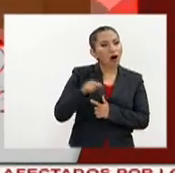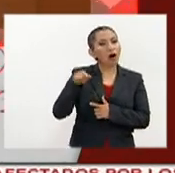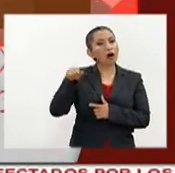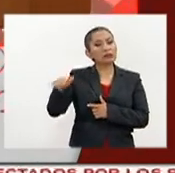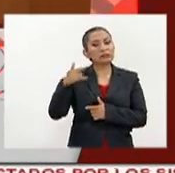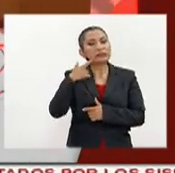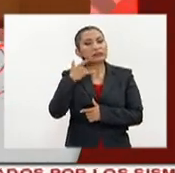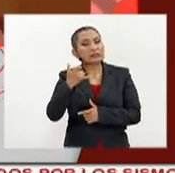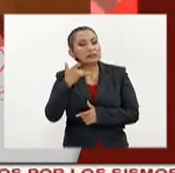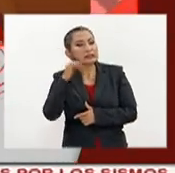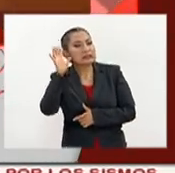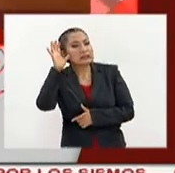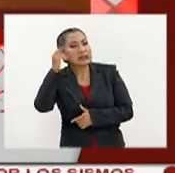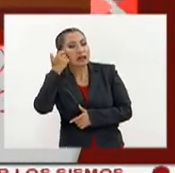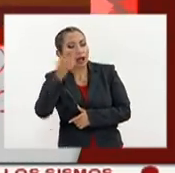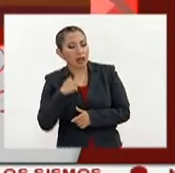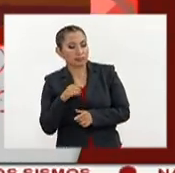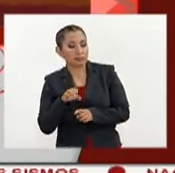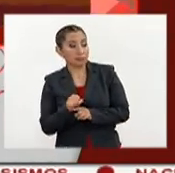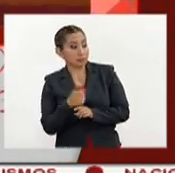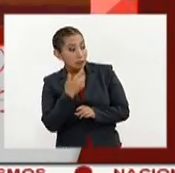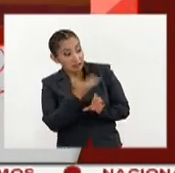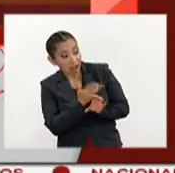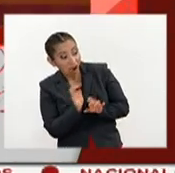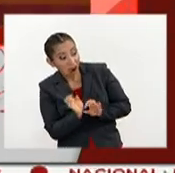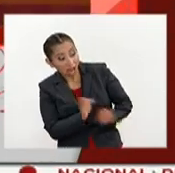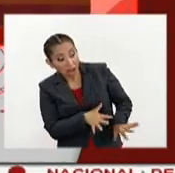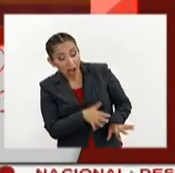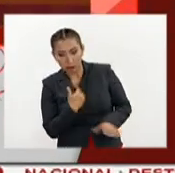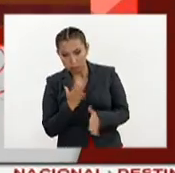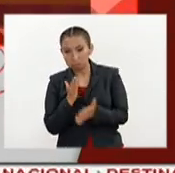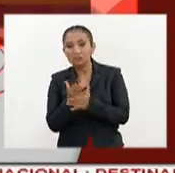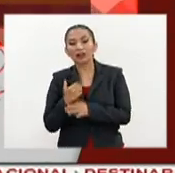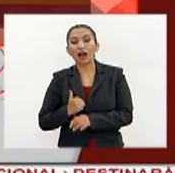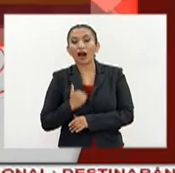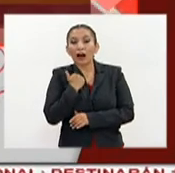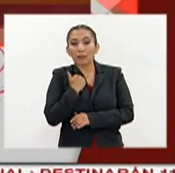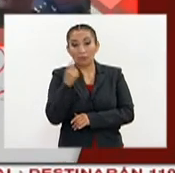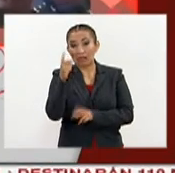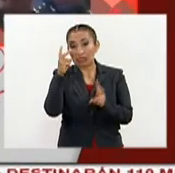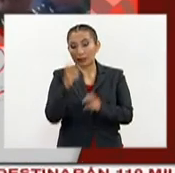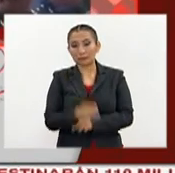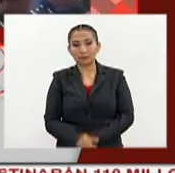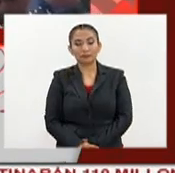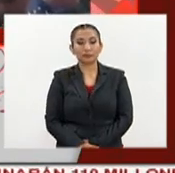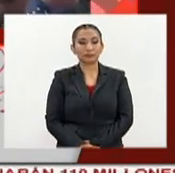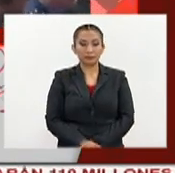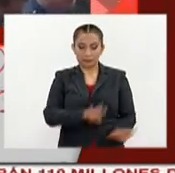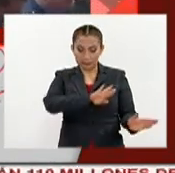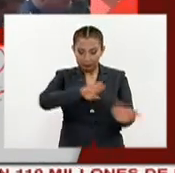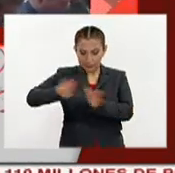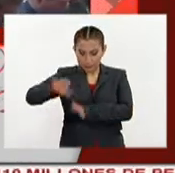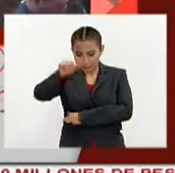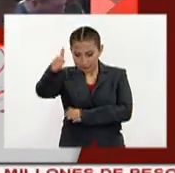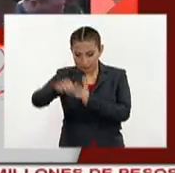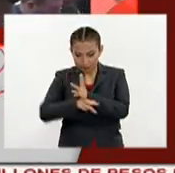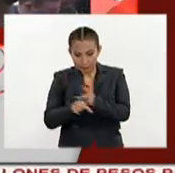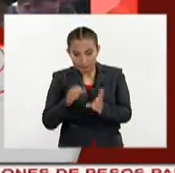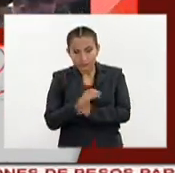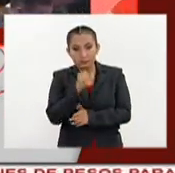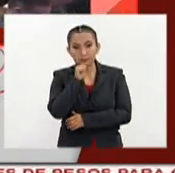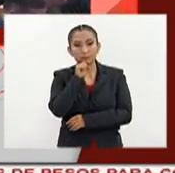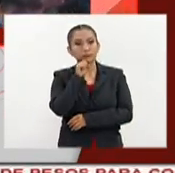está tratando de posicionarse con temas relativos a ese tema. Por el otro lado,